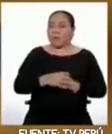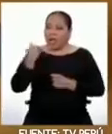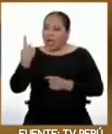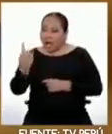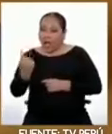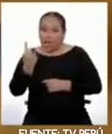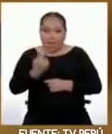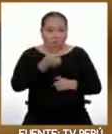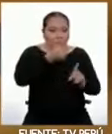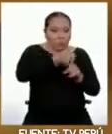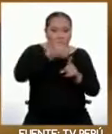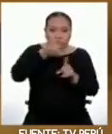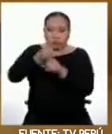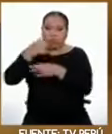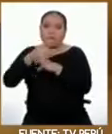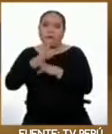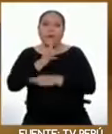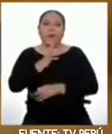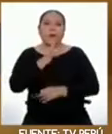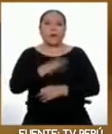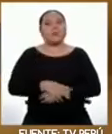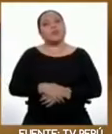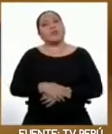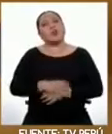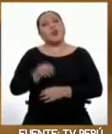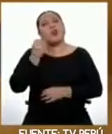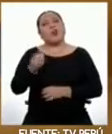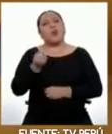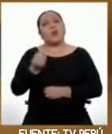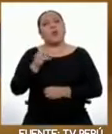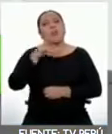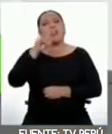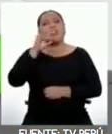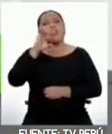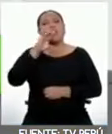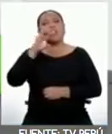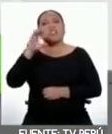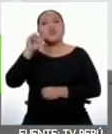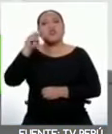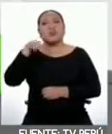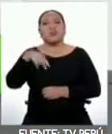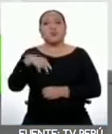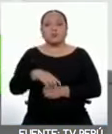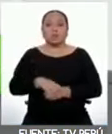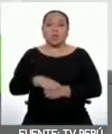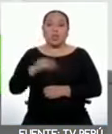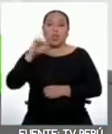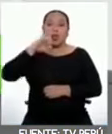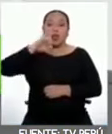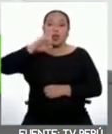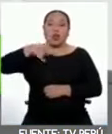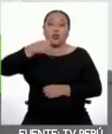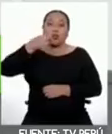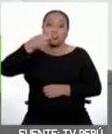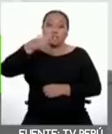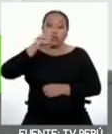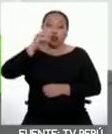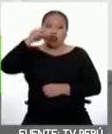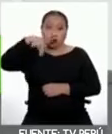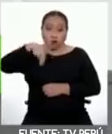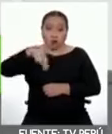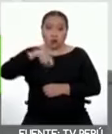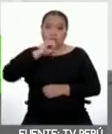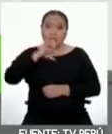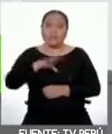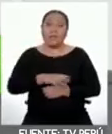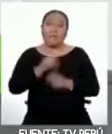hablar. Efectivamente, Yanira. ¿Cómo describirías la dicción de cada uno? Johnny usa palabras en inglés, por eso